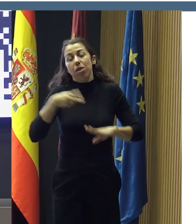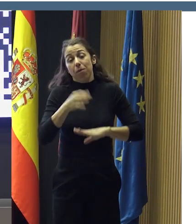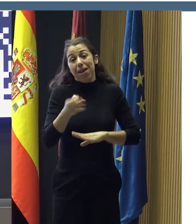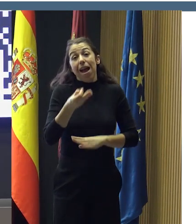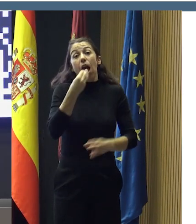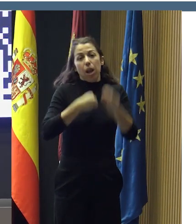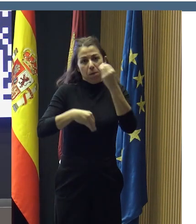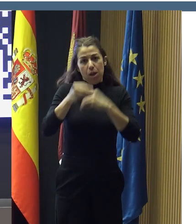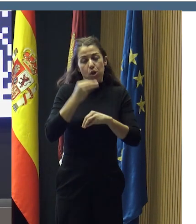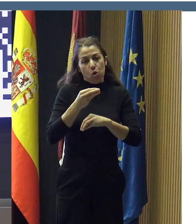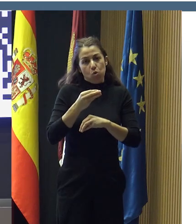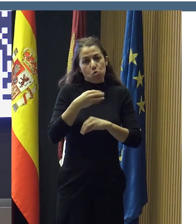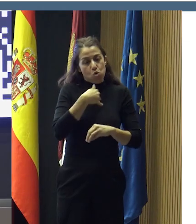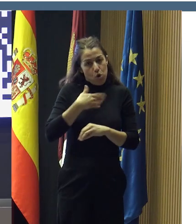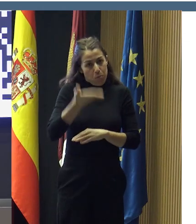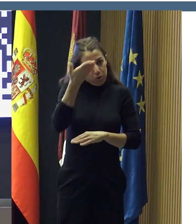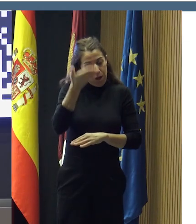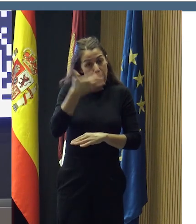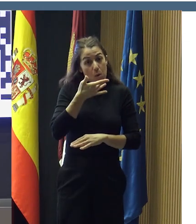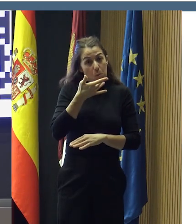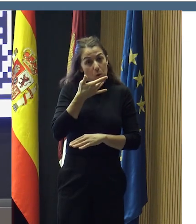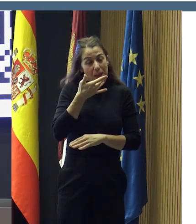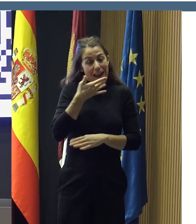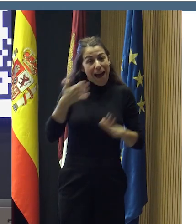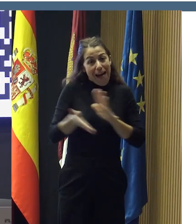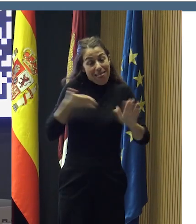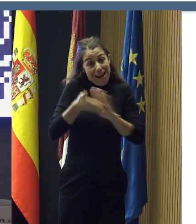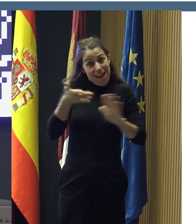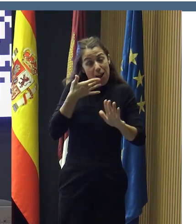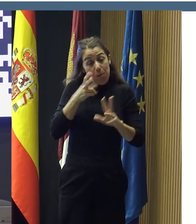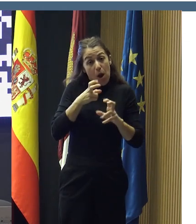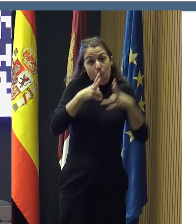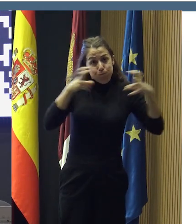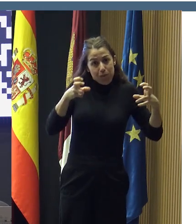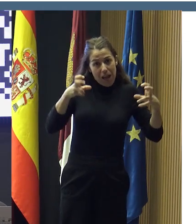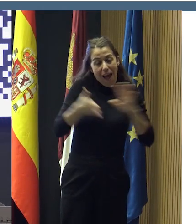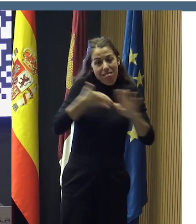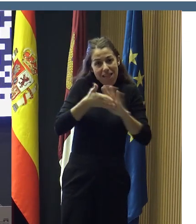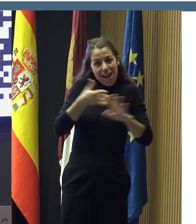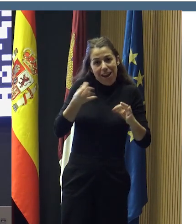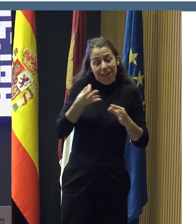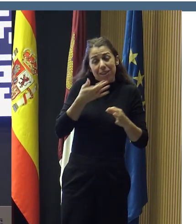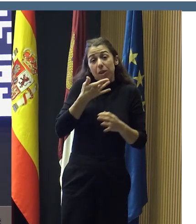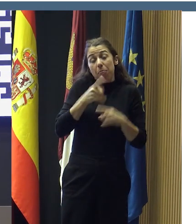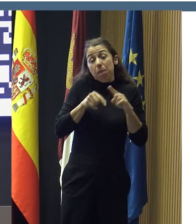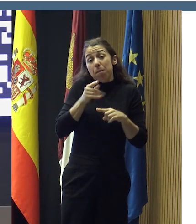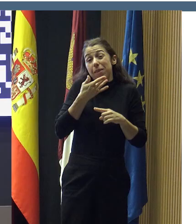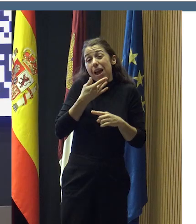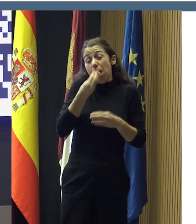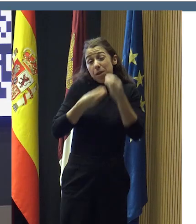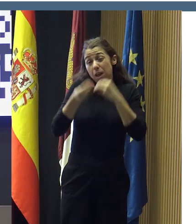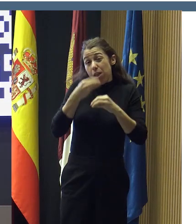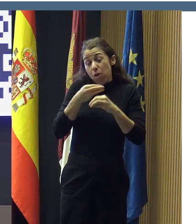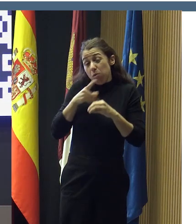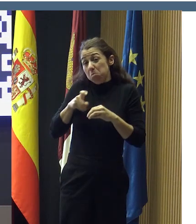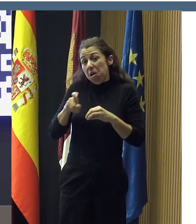muy importante. Es un acelerador. La obesidad, os lo he dicho, el tejido adiposo acelera algunos tipos de cáncer. Entonces, ¿la alimentación tiene que ver con